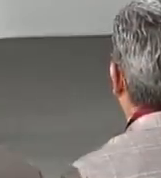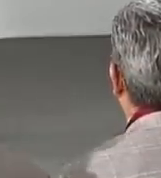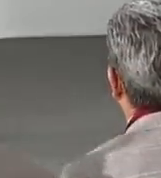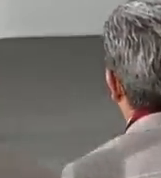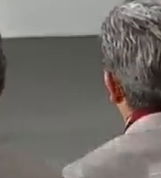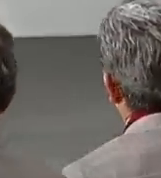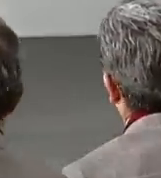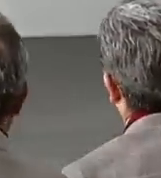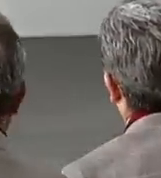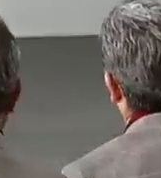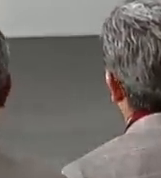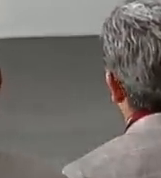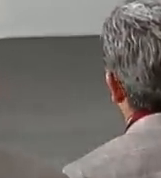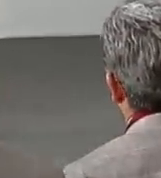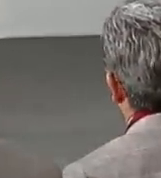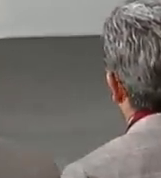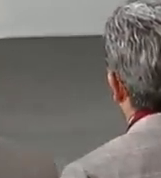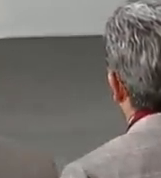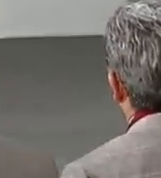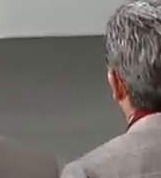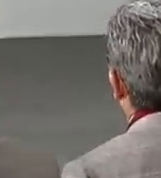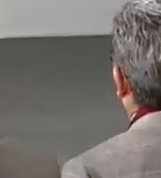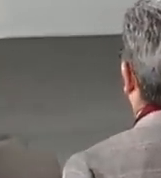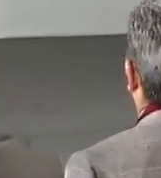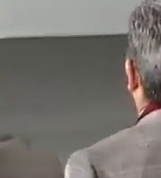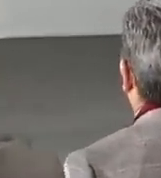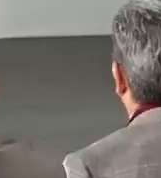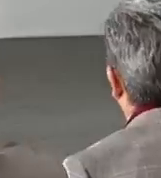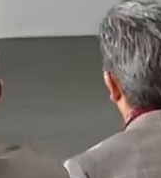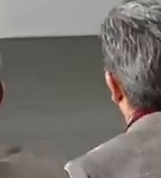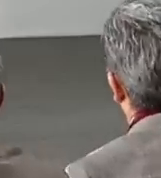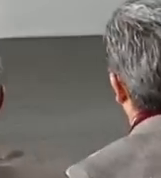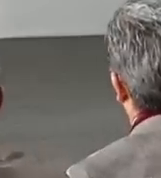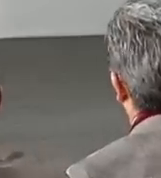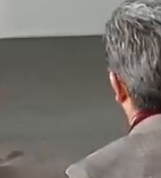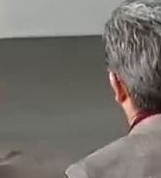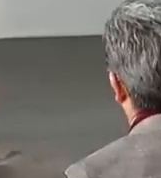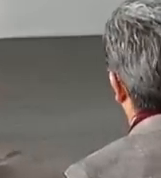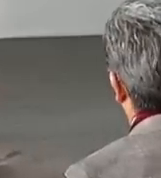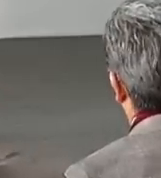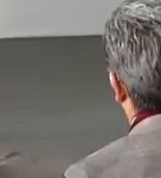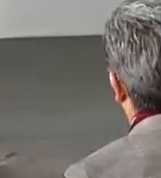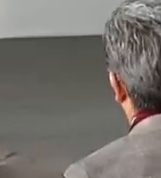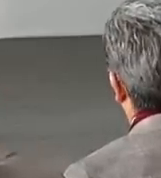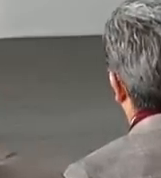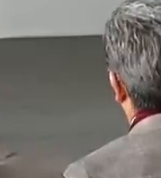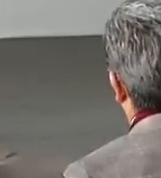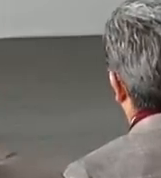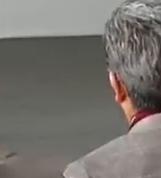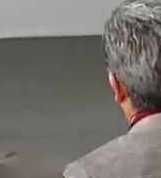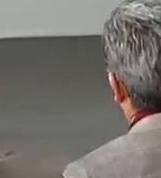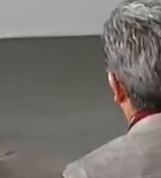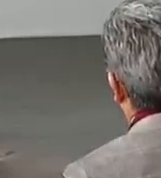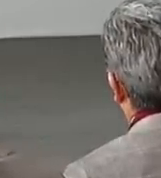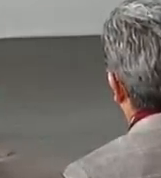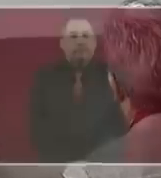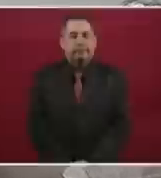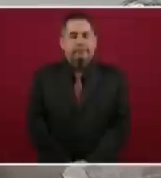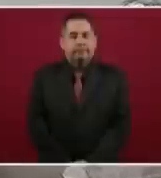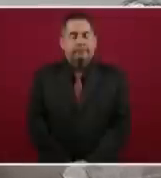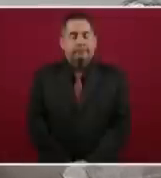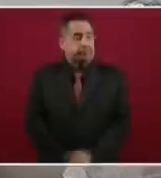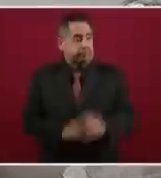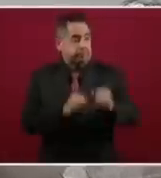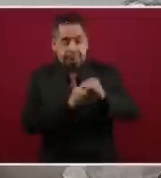Pues ¿qué pueden decir los mercados? ¿Qué pueden decir las calificadoras? ¿Qué pueden decir los